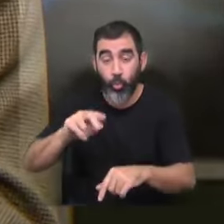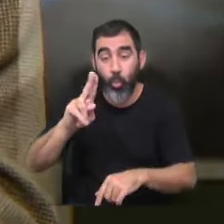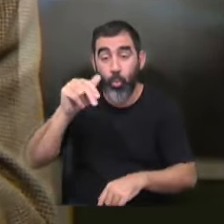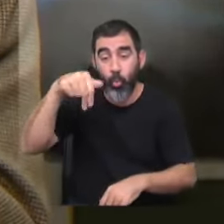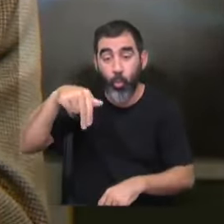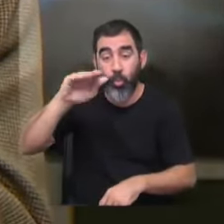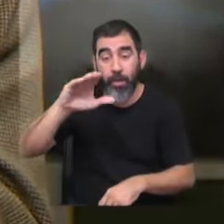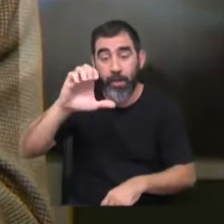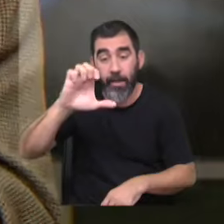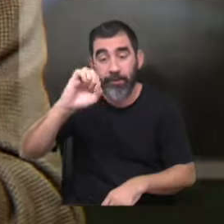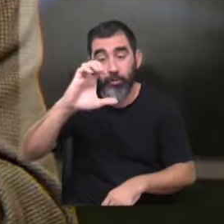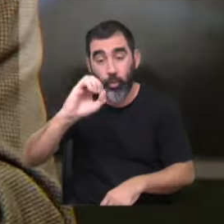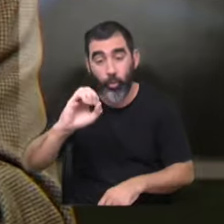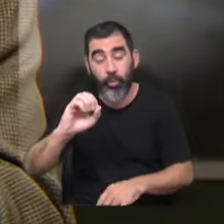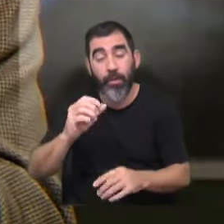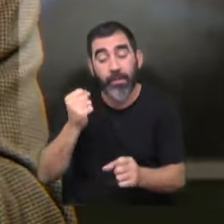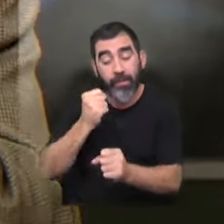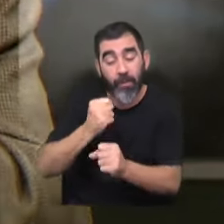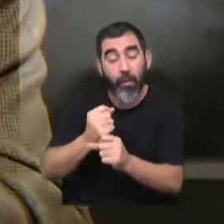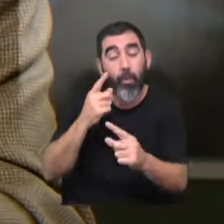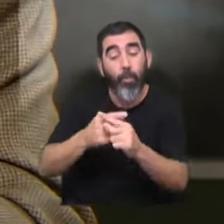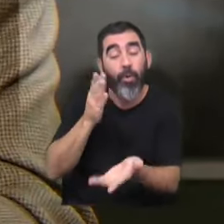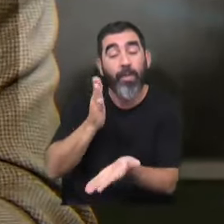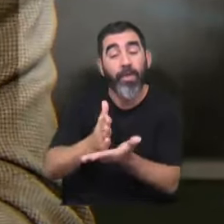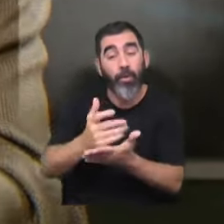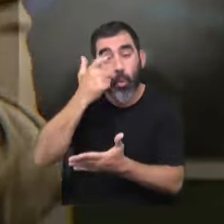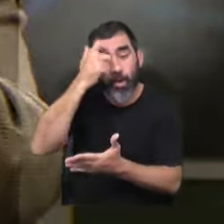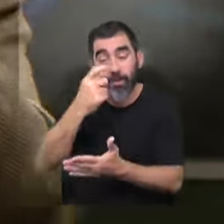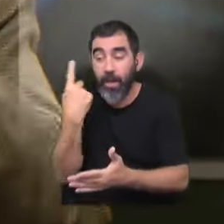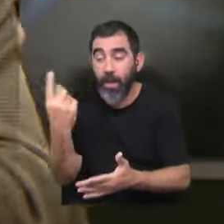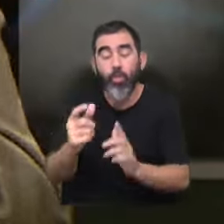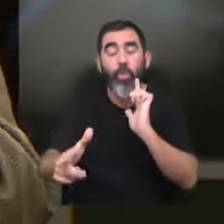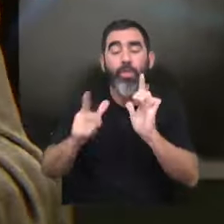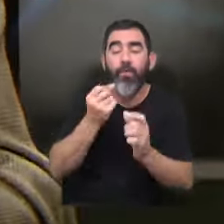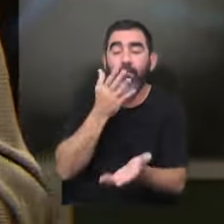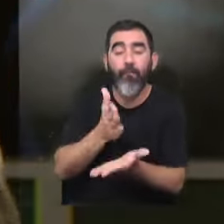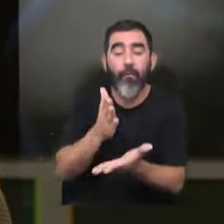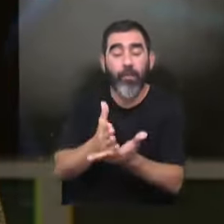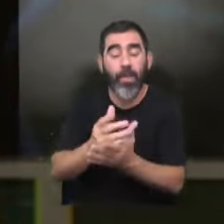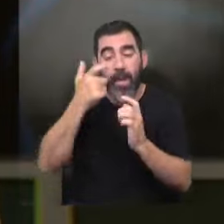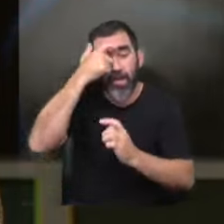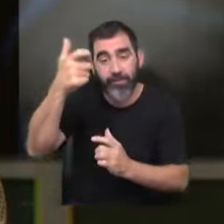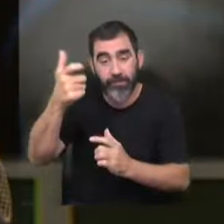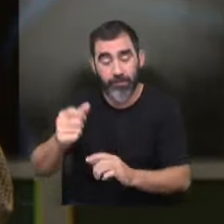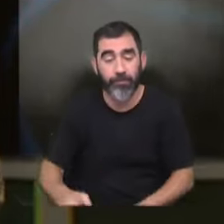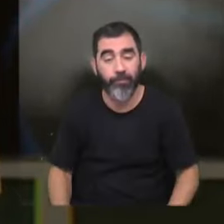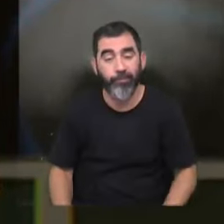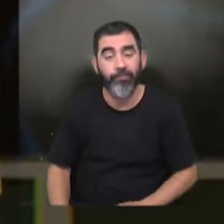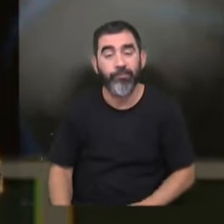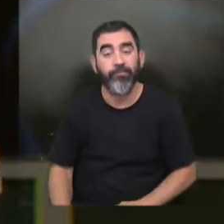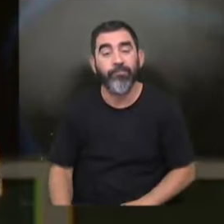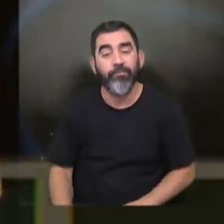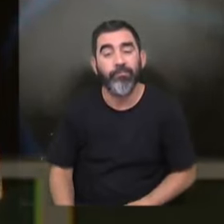la ciencia y en el derecho a que cada uno y cada una sea parte de la ciencia y goce de los beneficios de la ciencia, claro, dice la Declaración de los Derechos